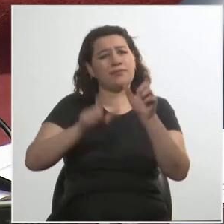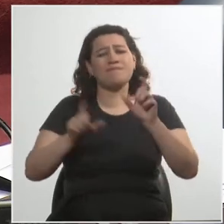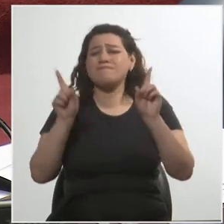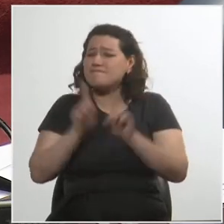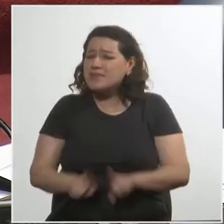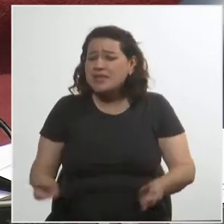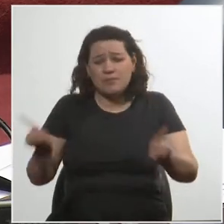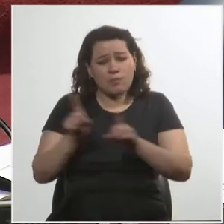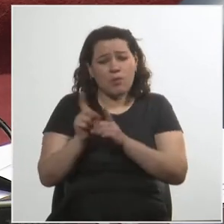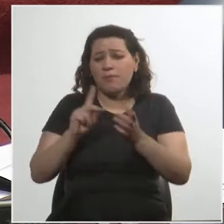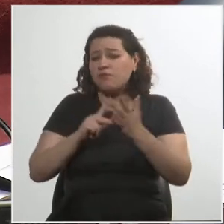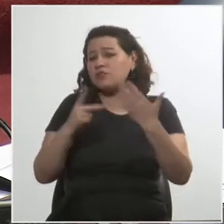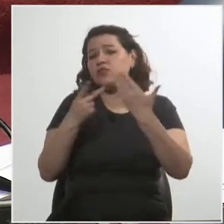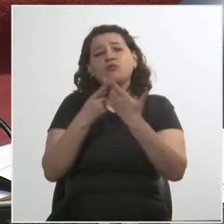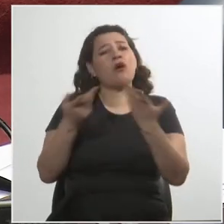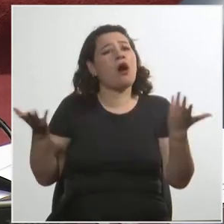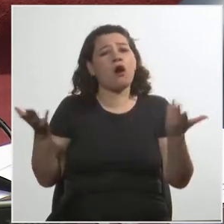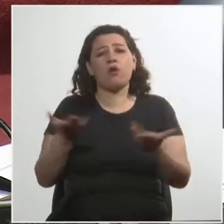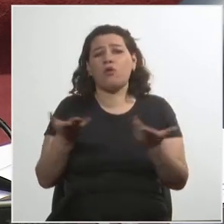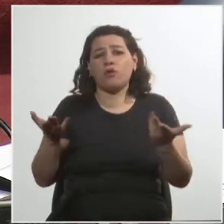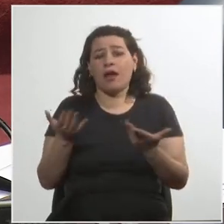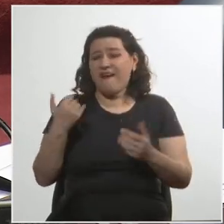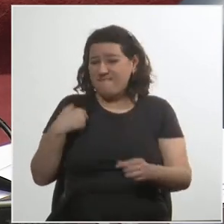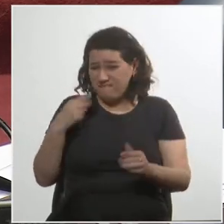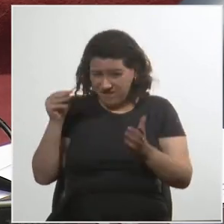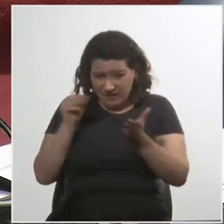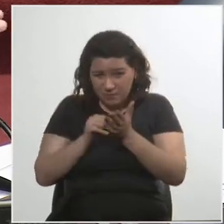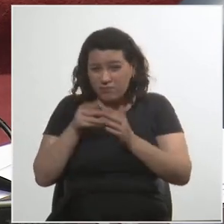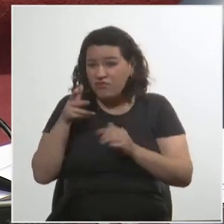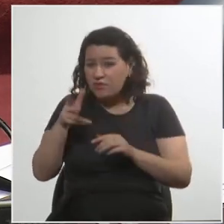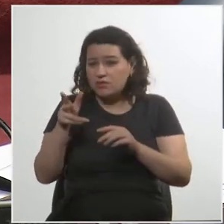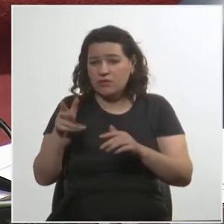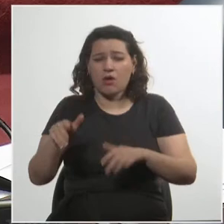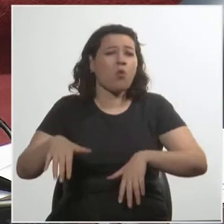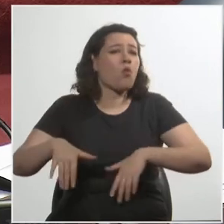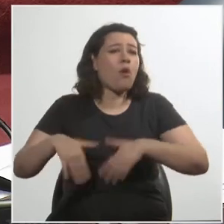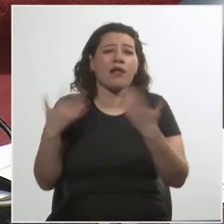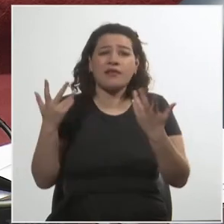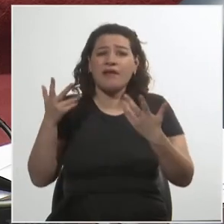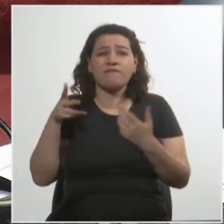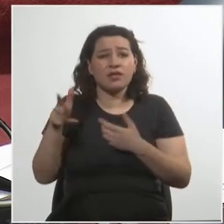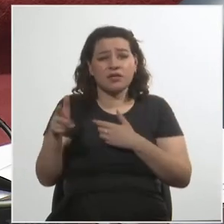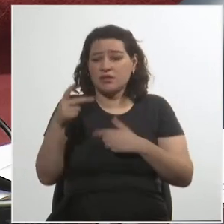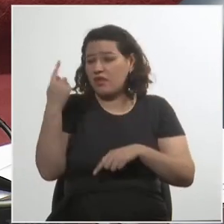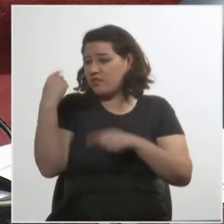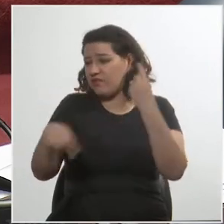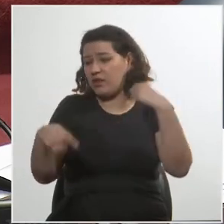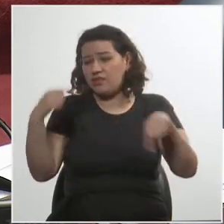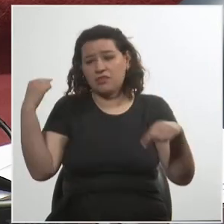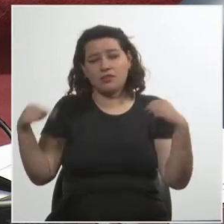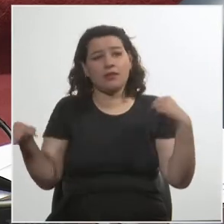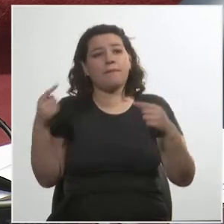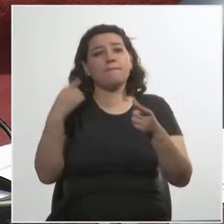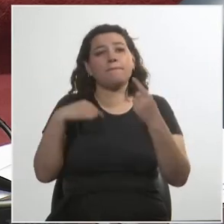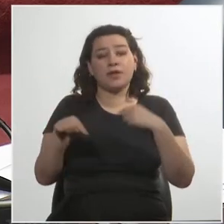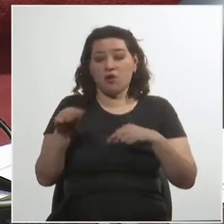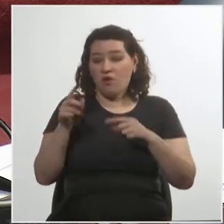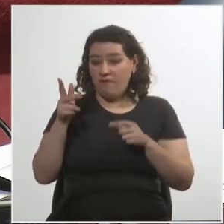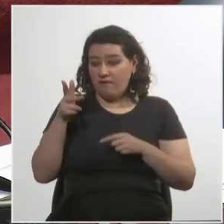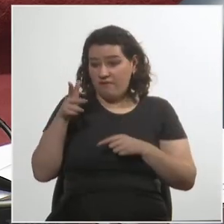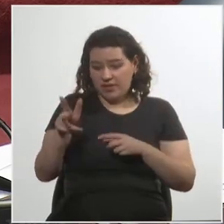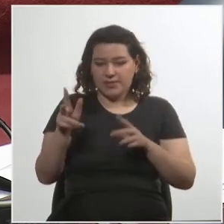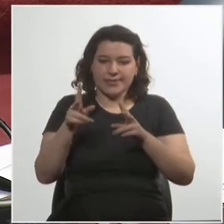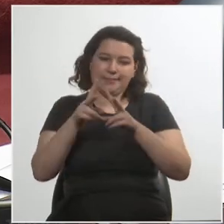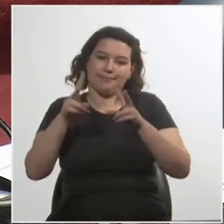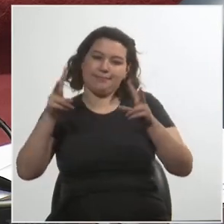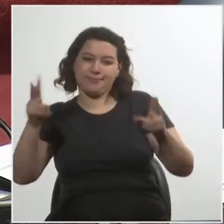mismo modo esta hay que poner una fecha cualquiera de ellas sus arbitraria pero en esas fechas que